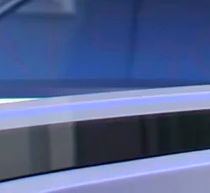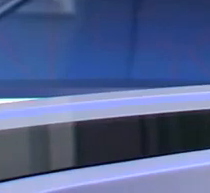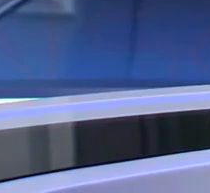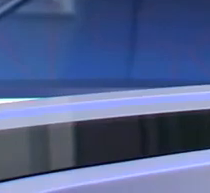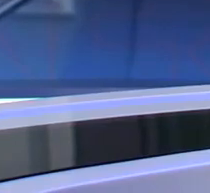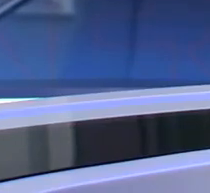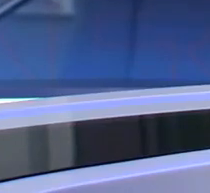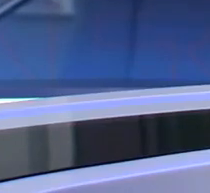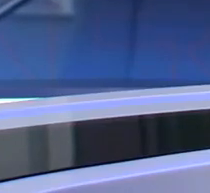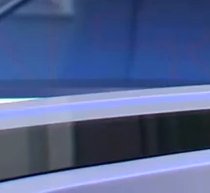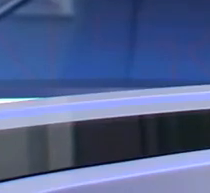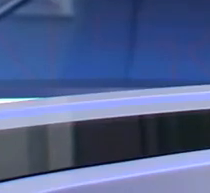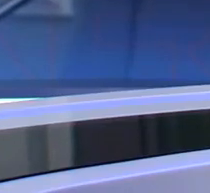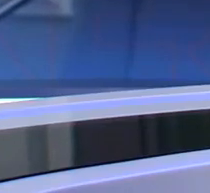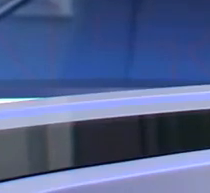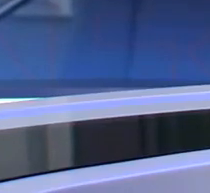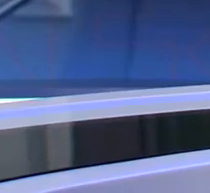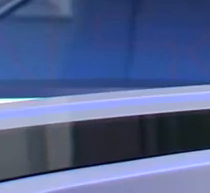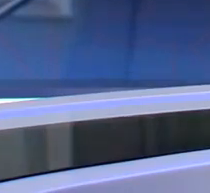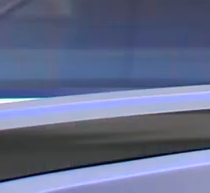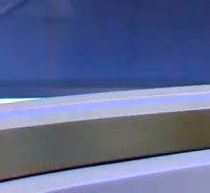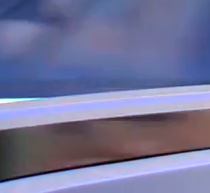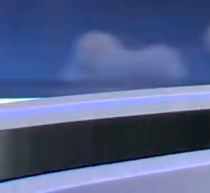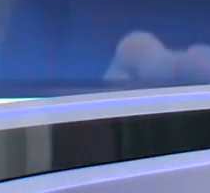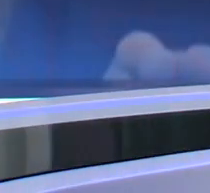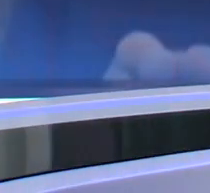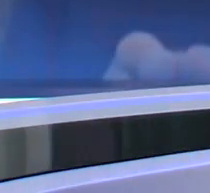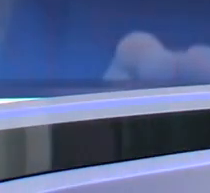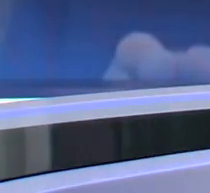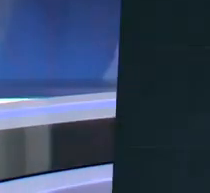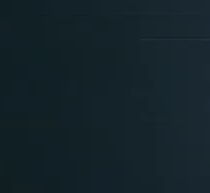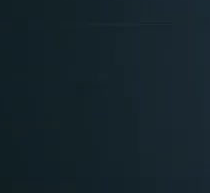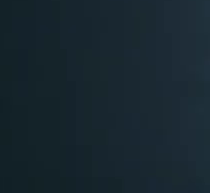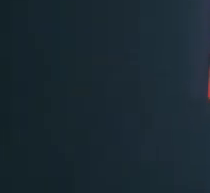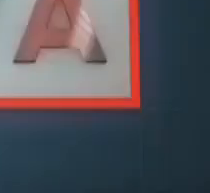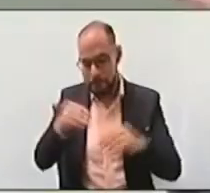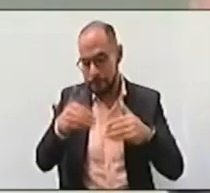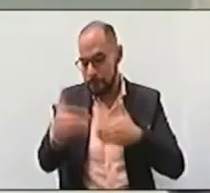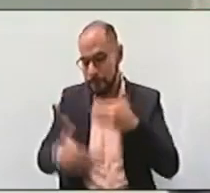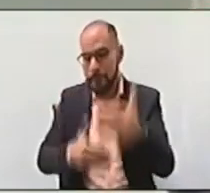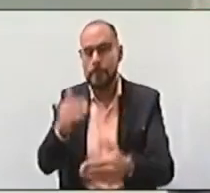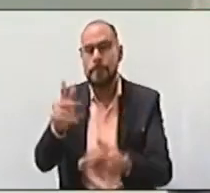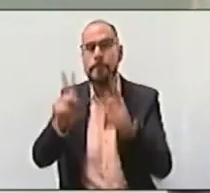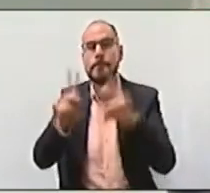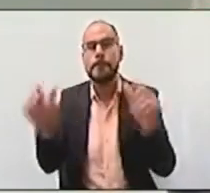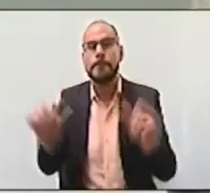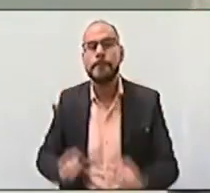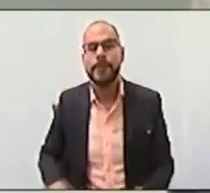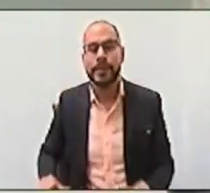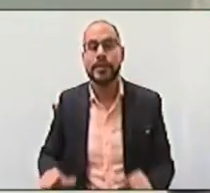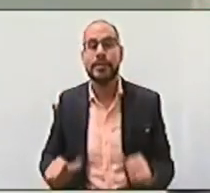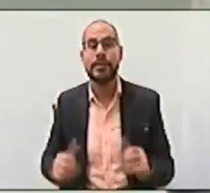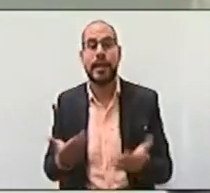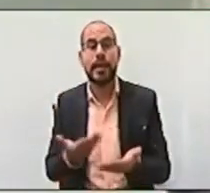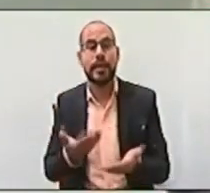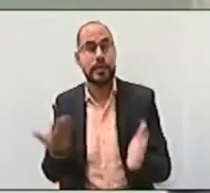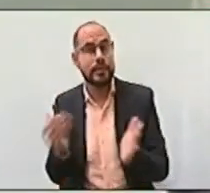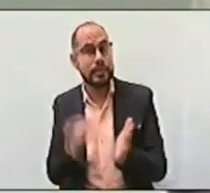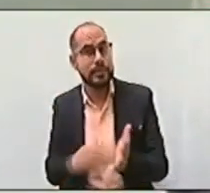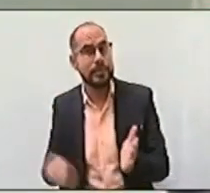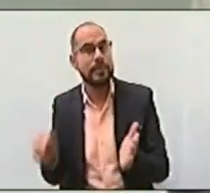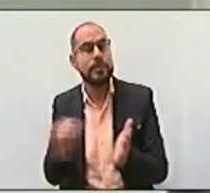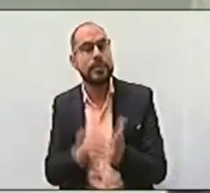Hoy el secretario regresó al tema. Se ha avanzado muchísimo la incidencia